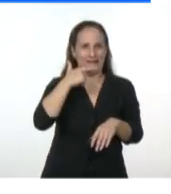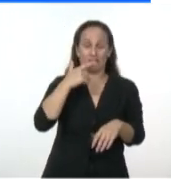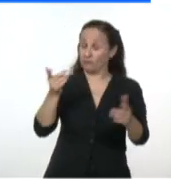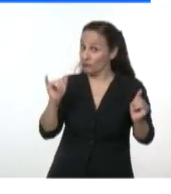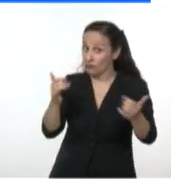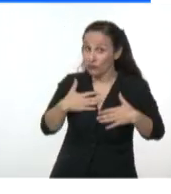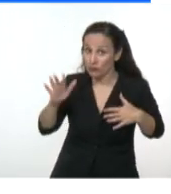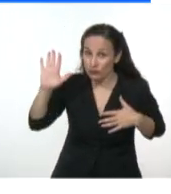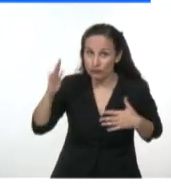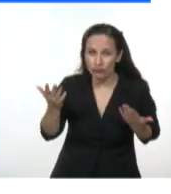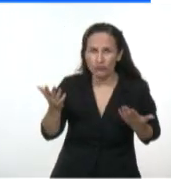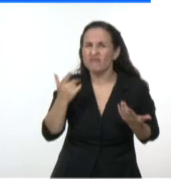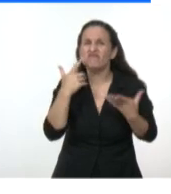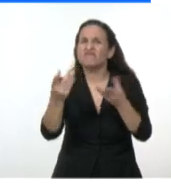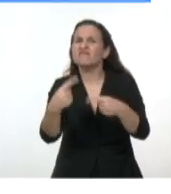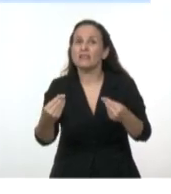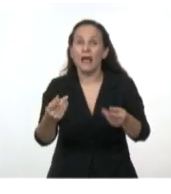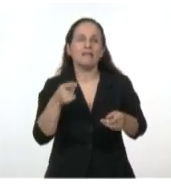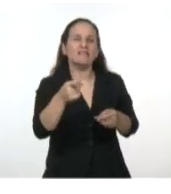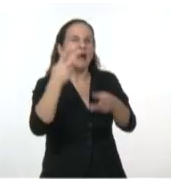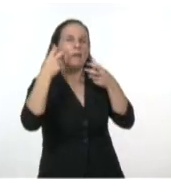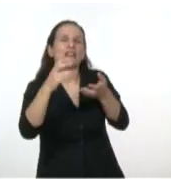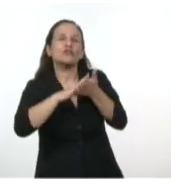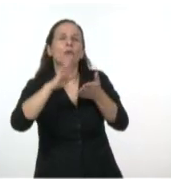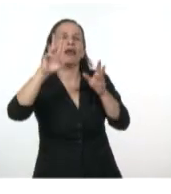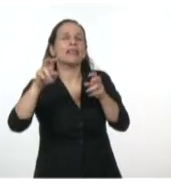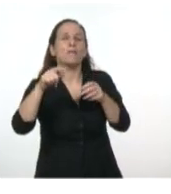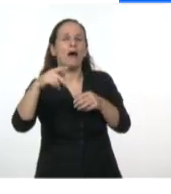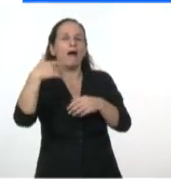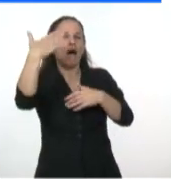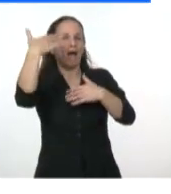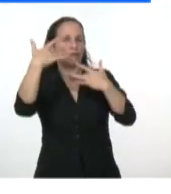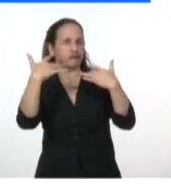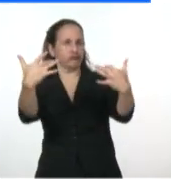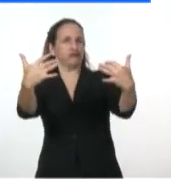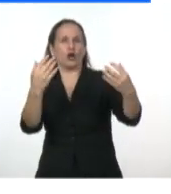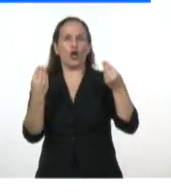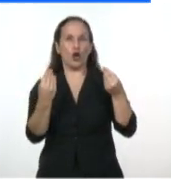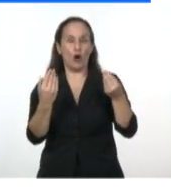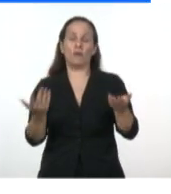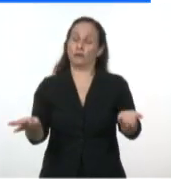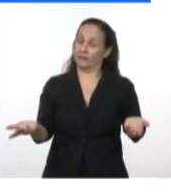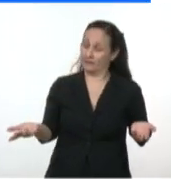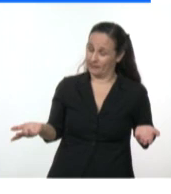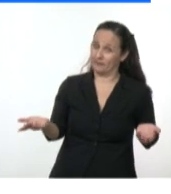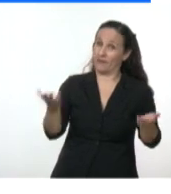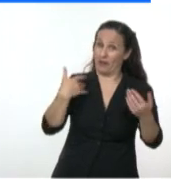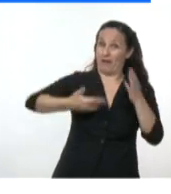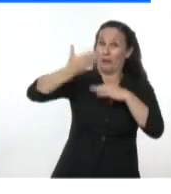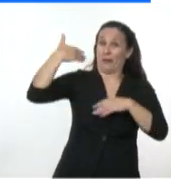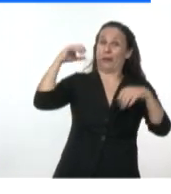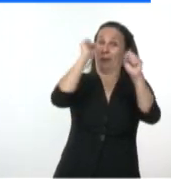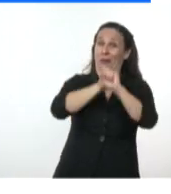viajero? Estoy investigando el arte de hablar en público. Ah, la oratoria. Ajá. En la antigua Grecia, ajá, de donde yo vengo,